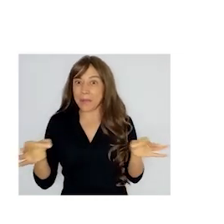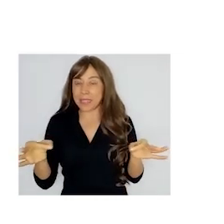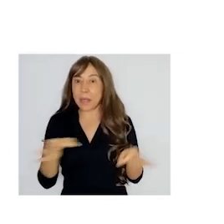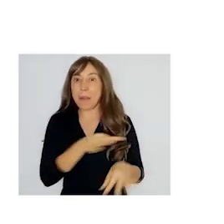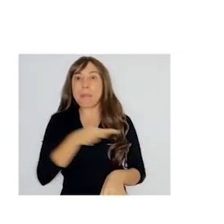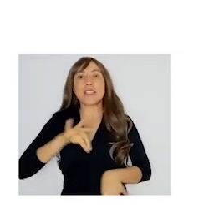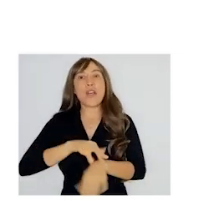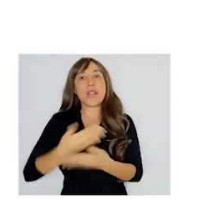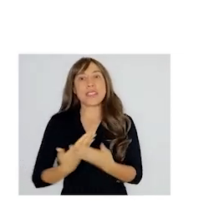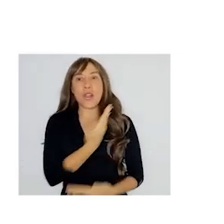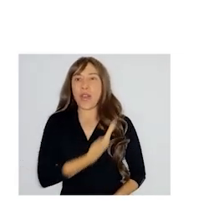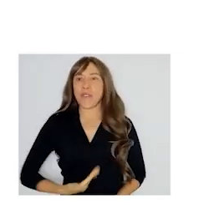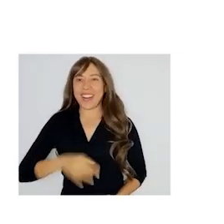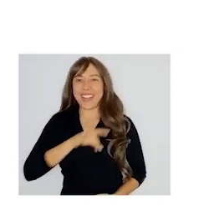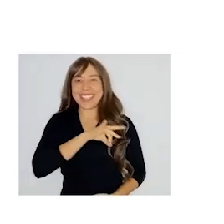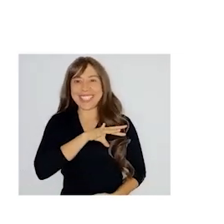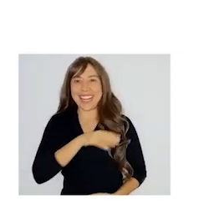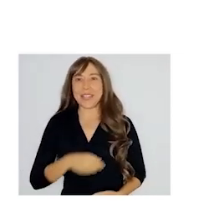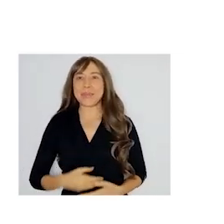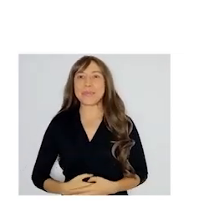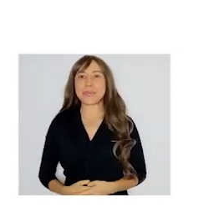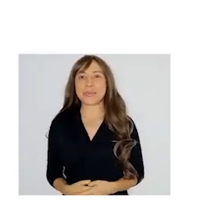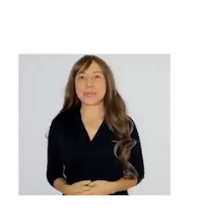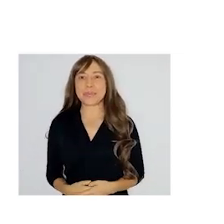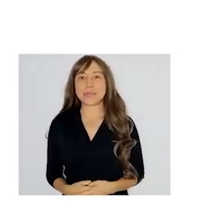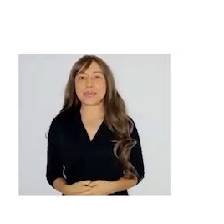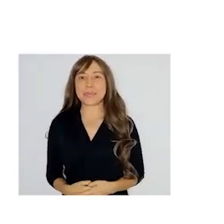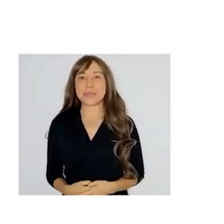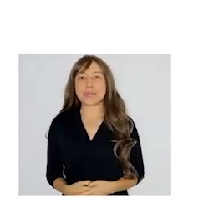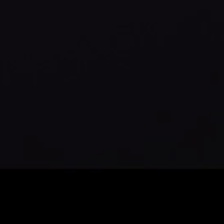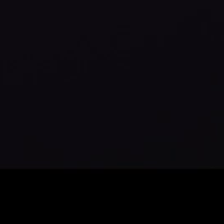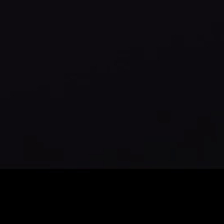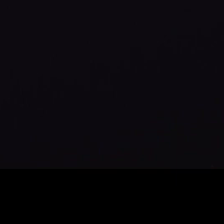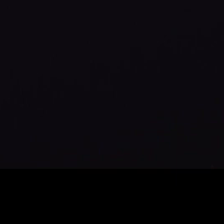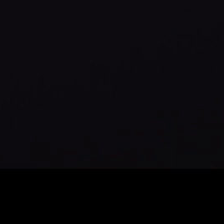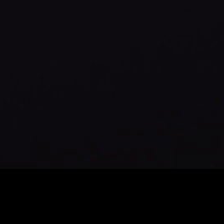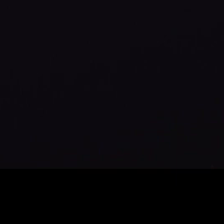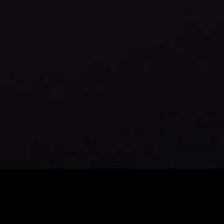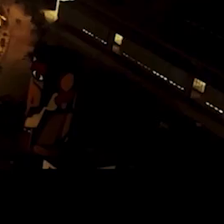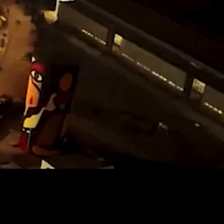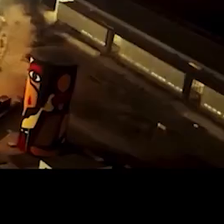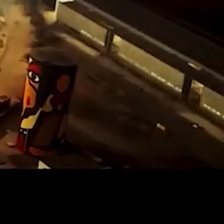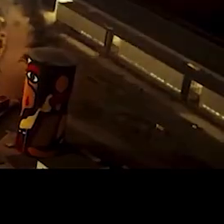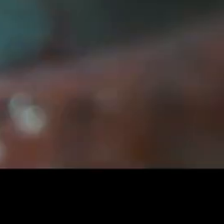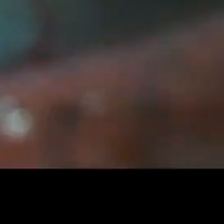minsal.cl. Ministerio de Salud, Gobierno de Chile. Presentes por un mejor futuro.